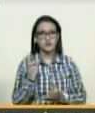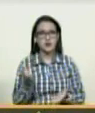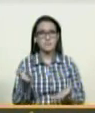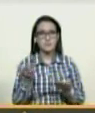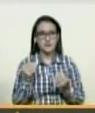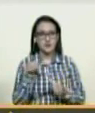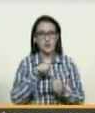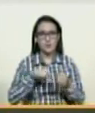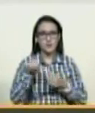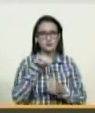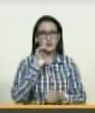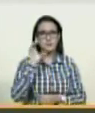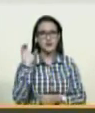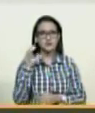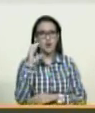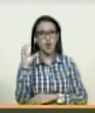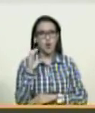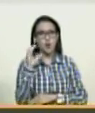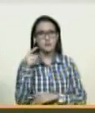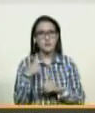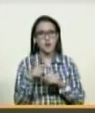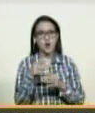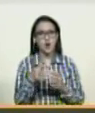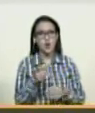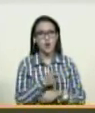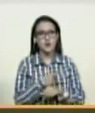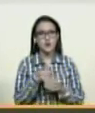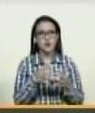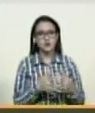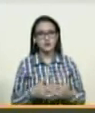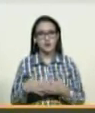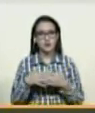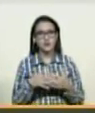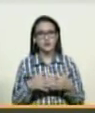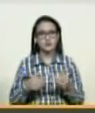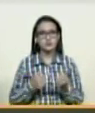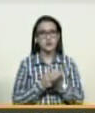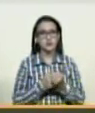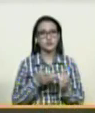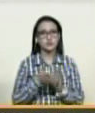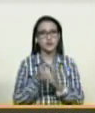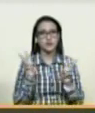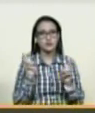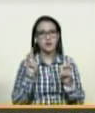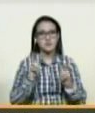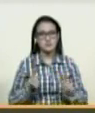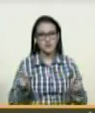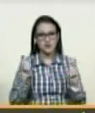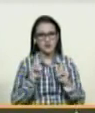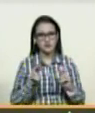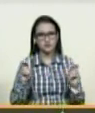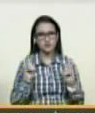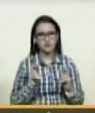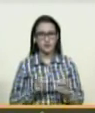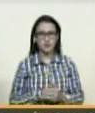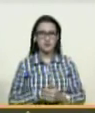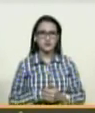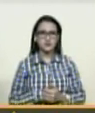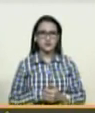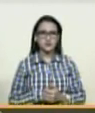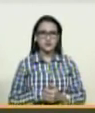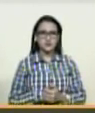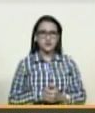la cooperación de países como colombia y el gobierno de los estados unidos para cooperar con respecto a las investigaciones que con respecto al